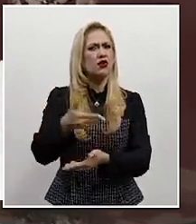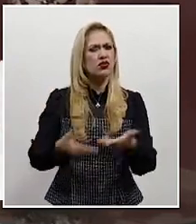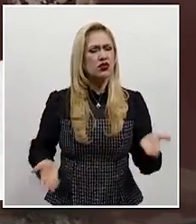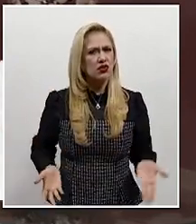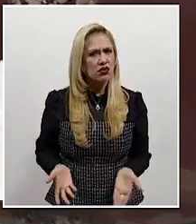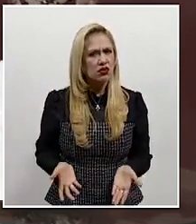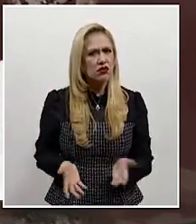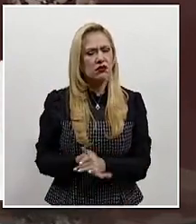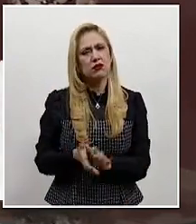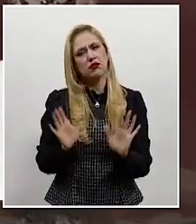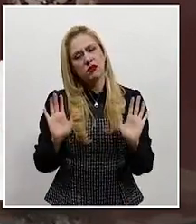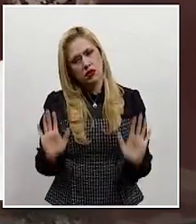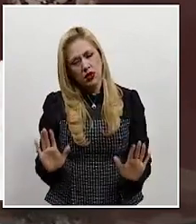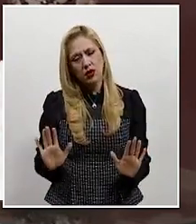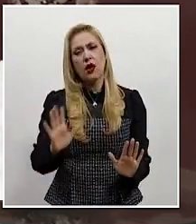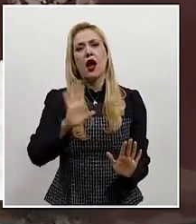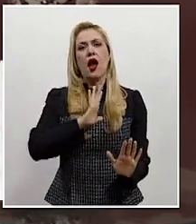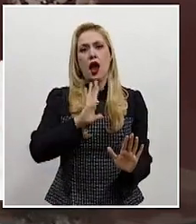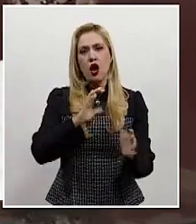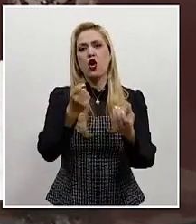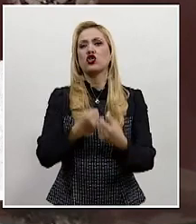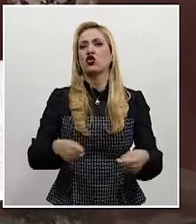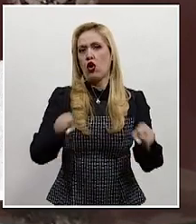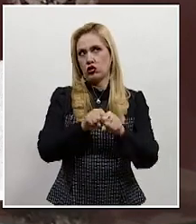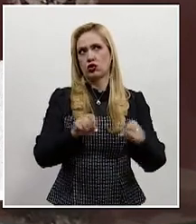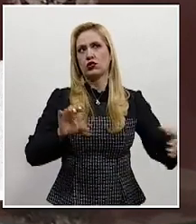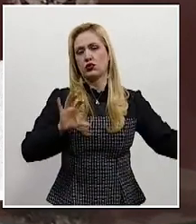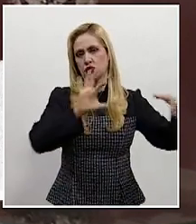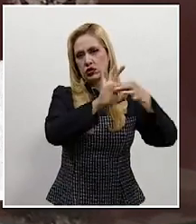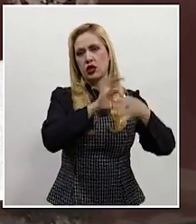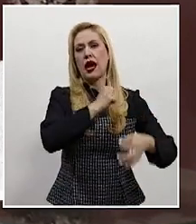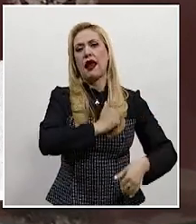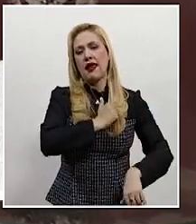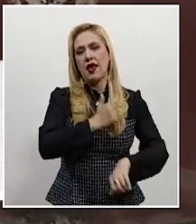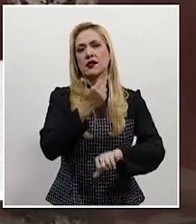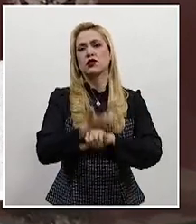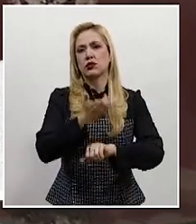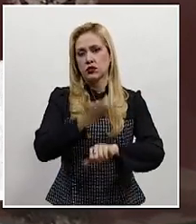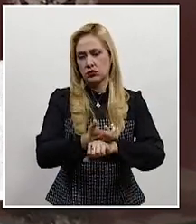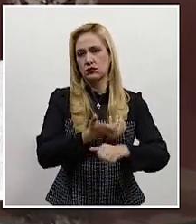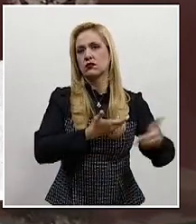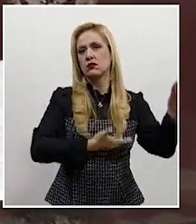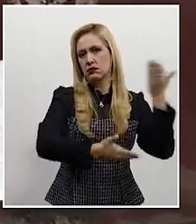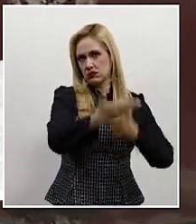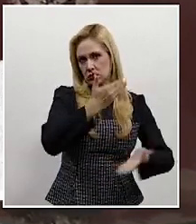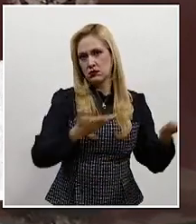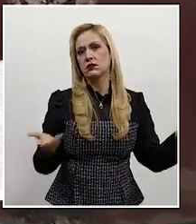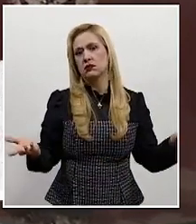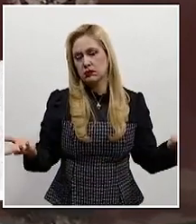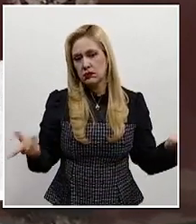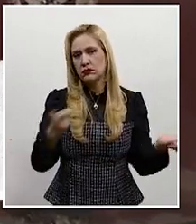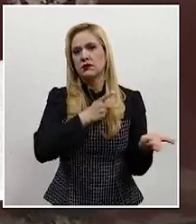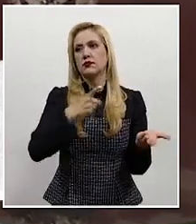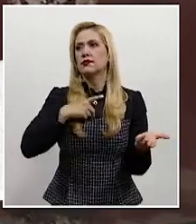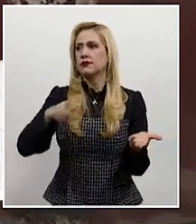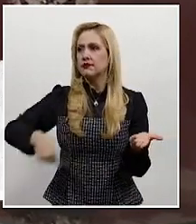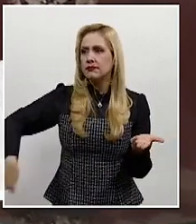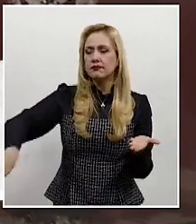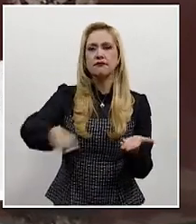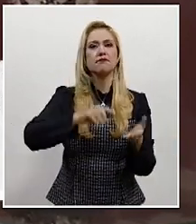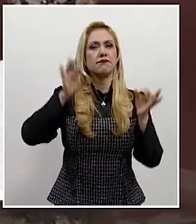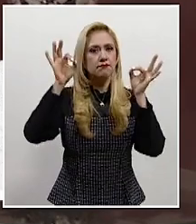que analizar que tenemos socios comerciales como Canadá y Estados Unidos. Tenemos que tener condiciones que nos permitan